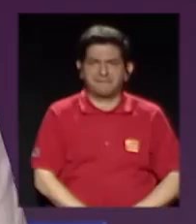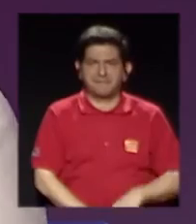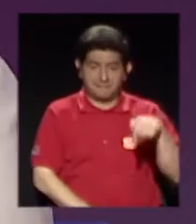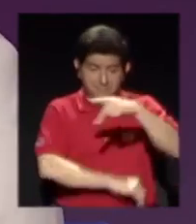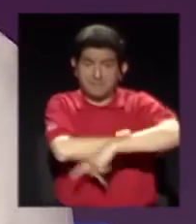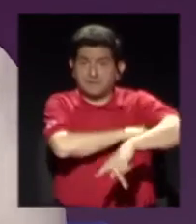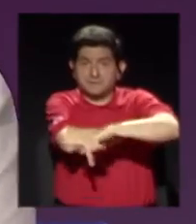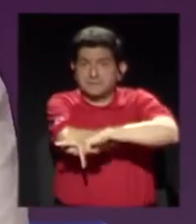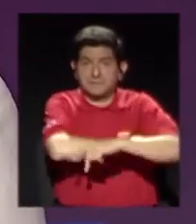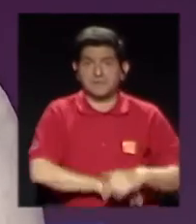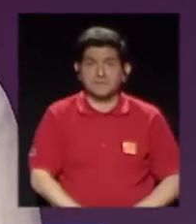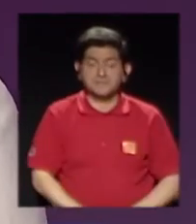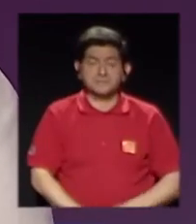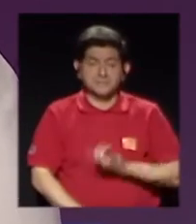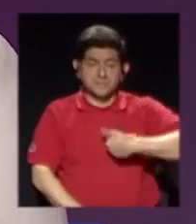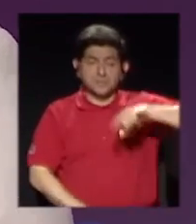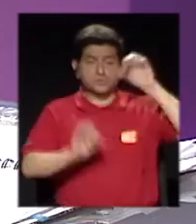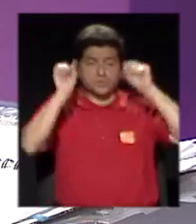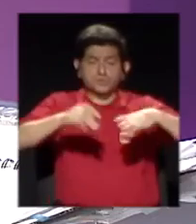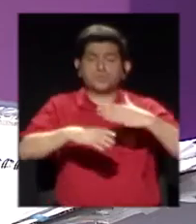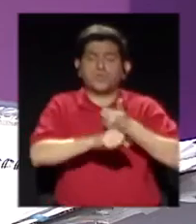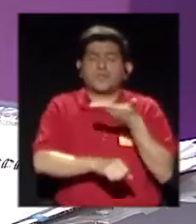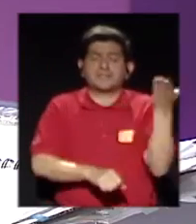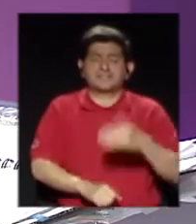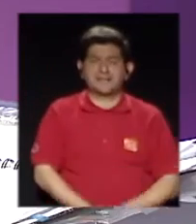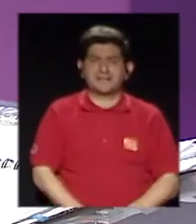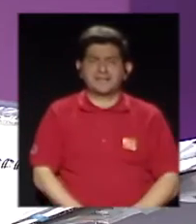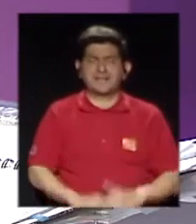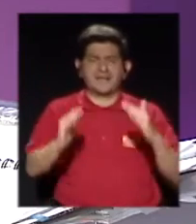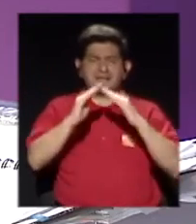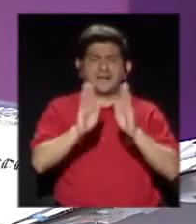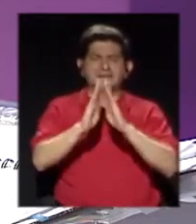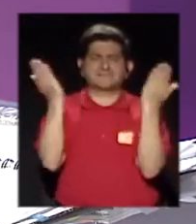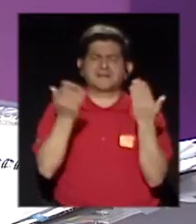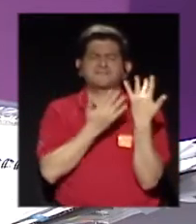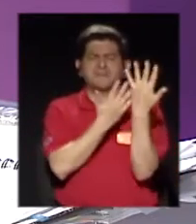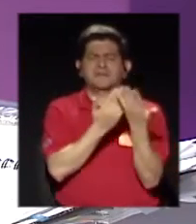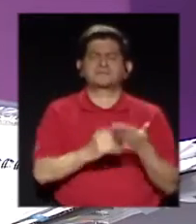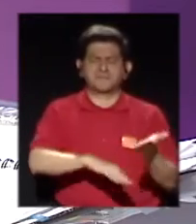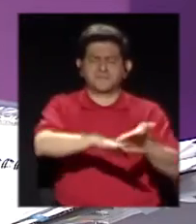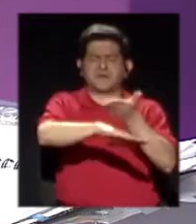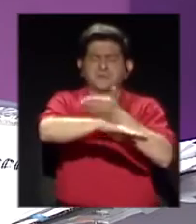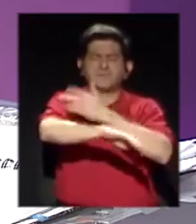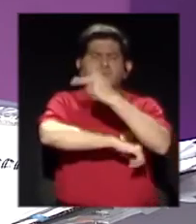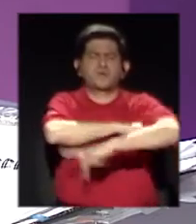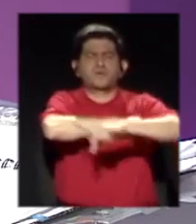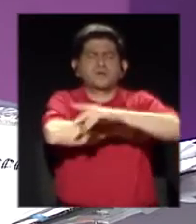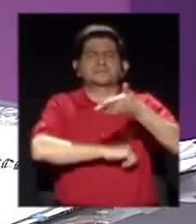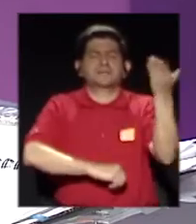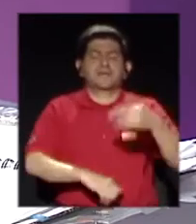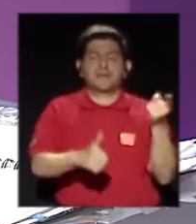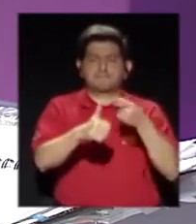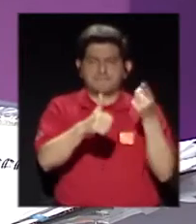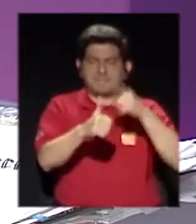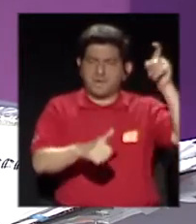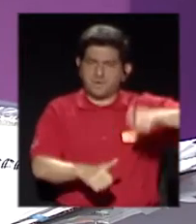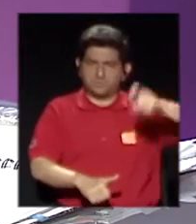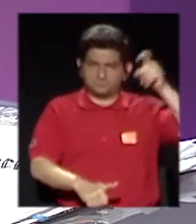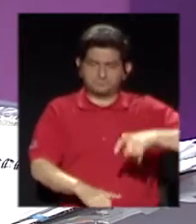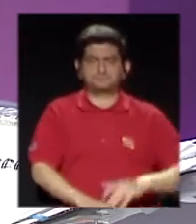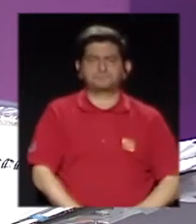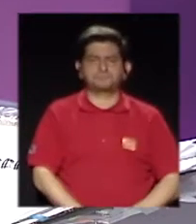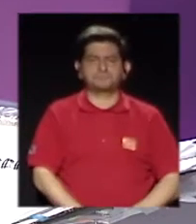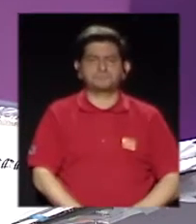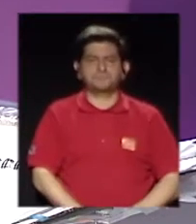país qué es lo que podríamos hacer que esperaría casa abierta que mejor en nuestro país en primer lugar es necesario